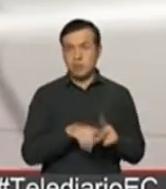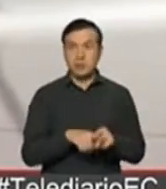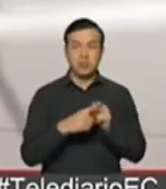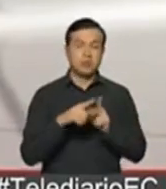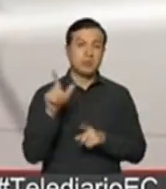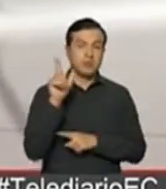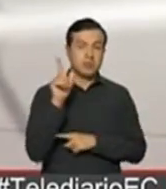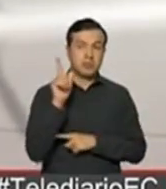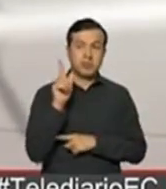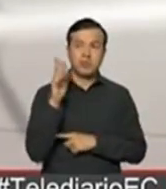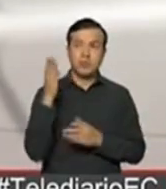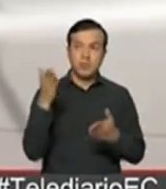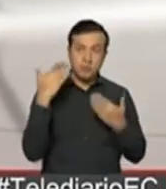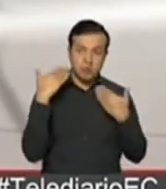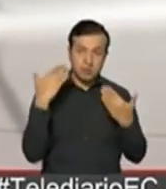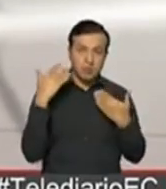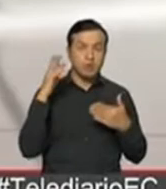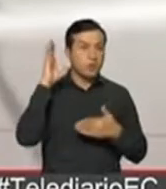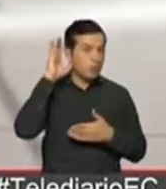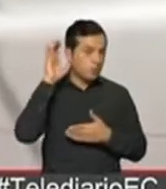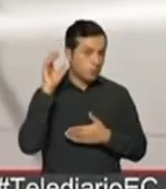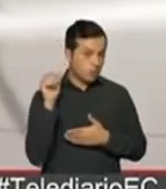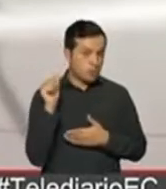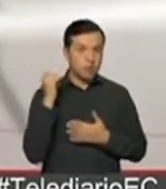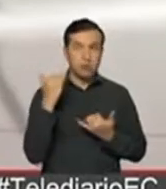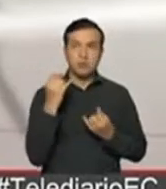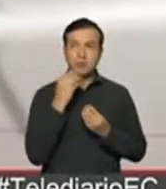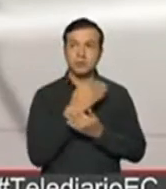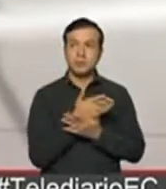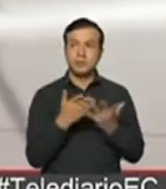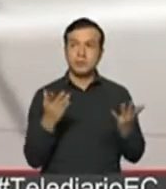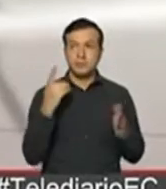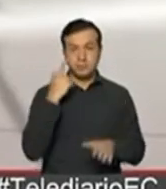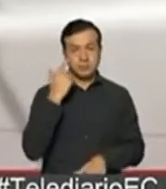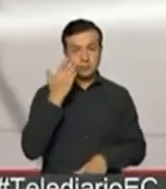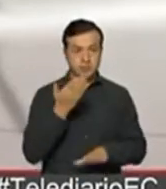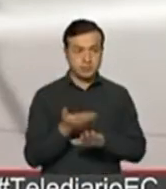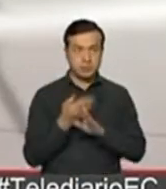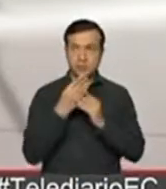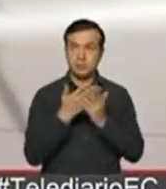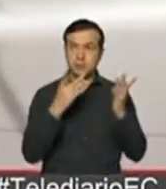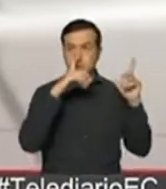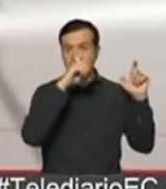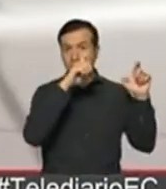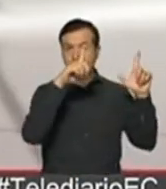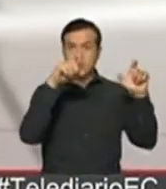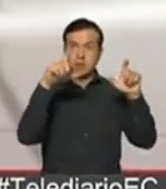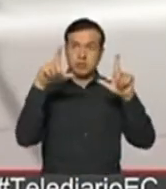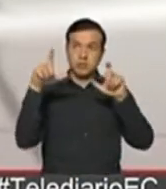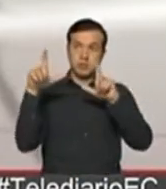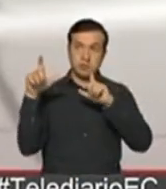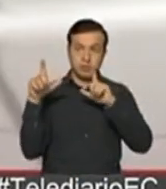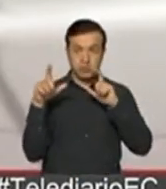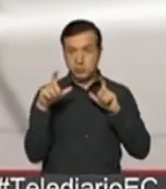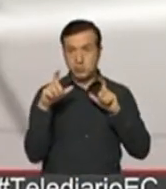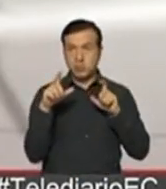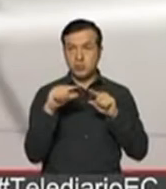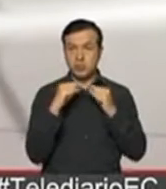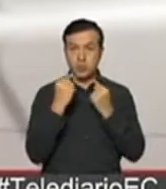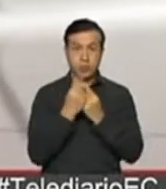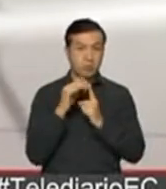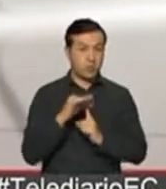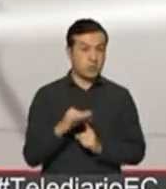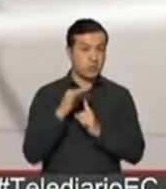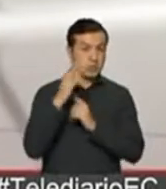este lunes tenemos en guayaquil en cuenca hoy presentamos una muestra fotográfica curada por el centro de estudios históricos